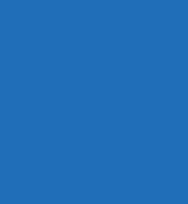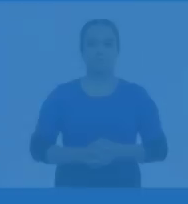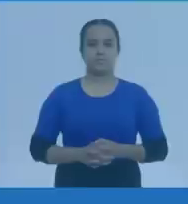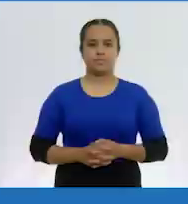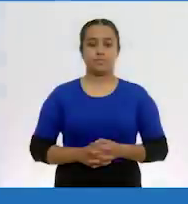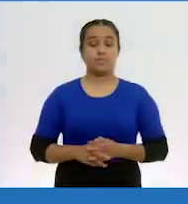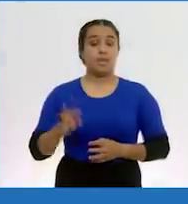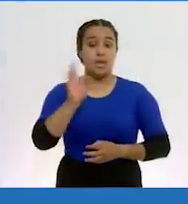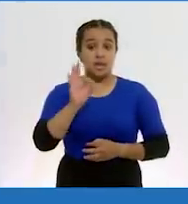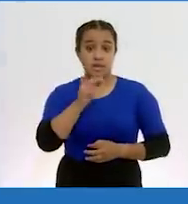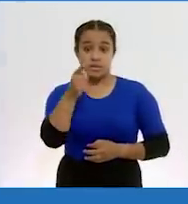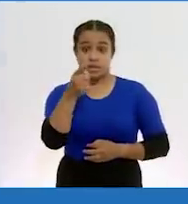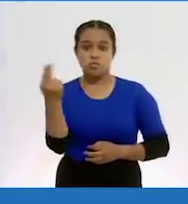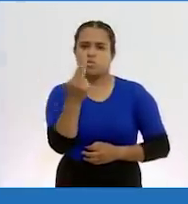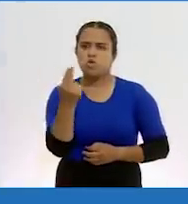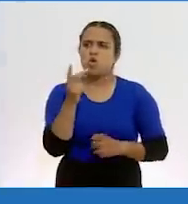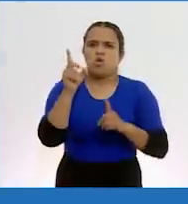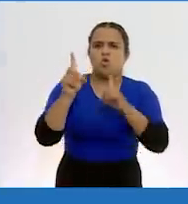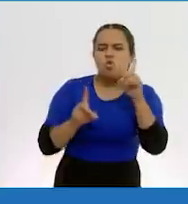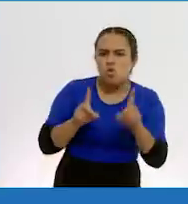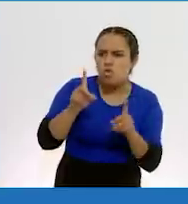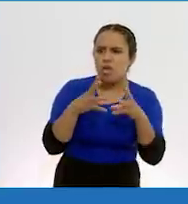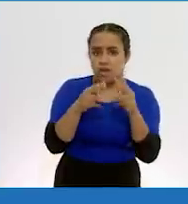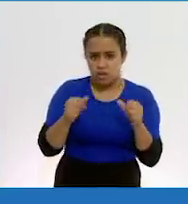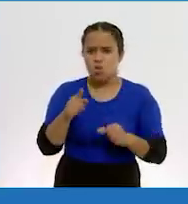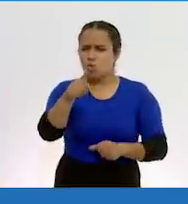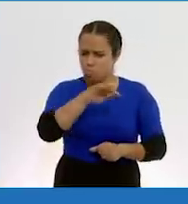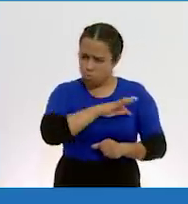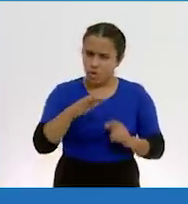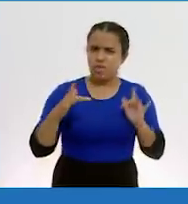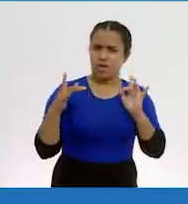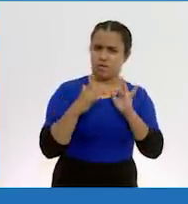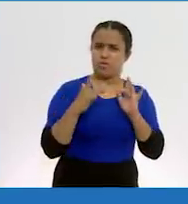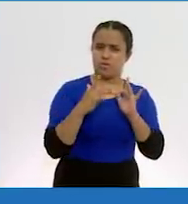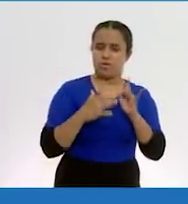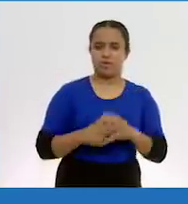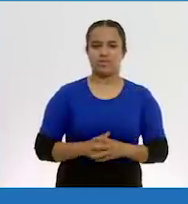Si necesitas ayuda para resolver tus dudas, contáctanos.